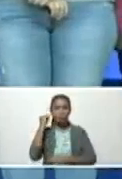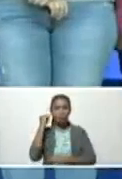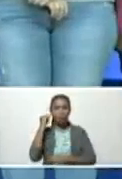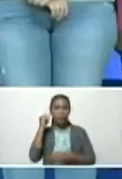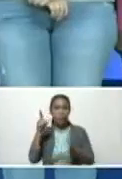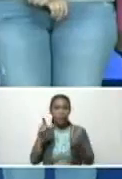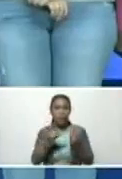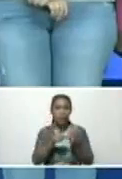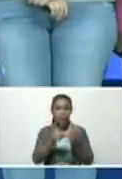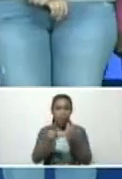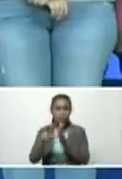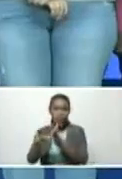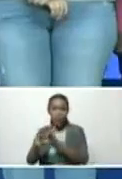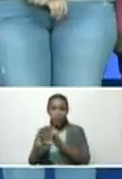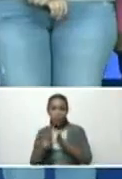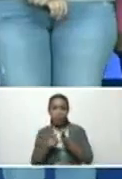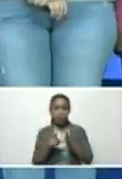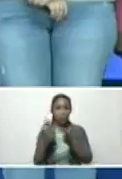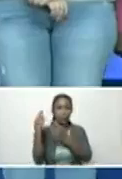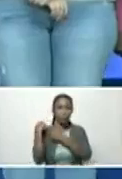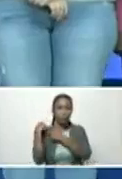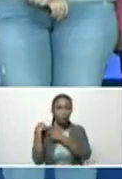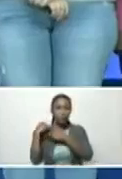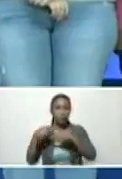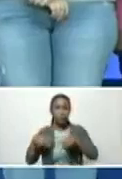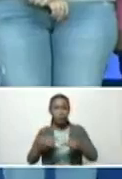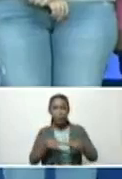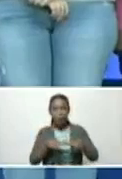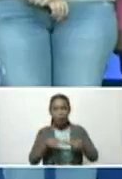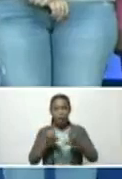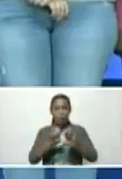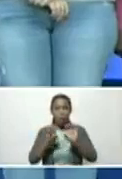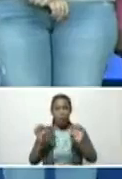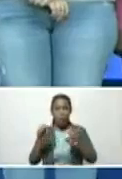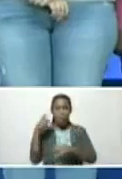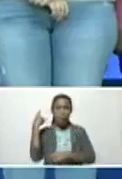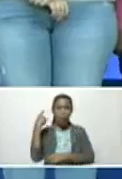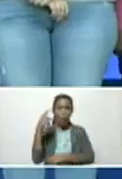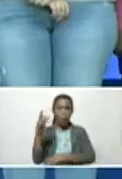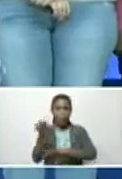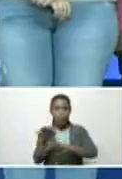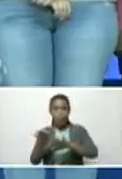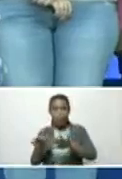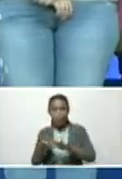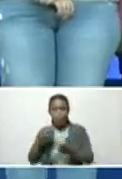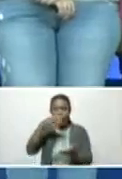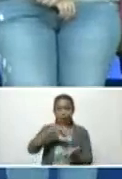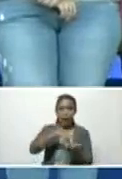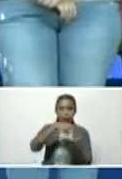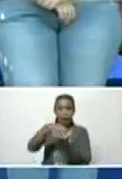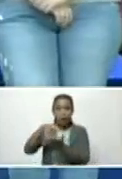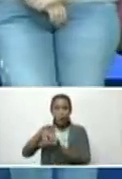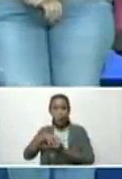liceo, por zona educativa, por parroquia, por municipio, por estado.